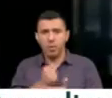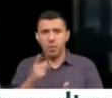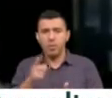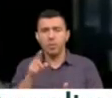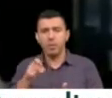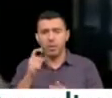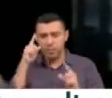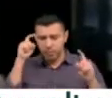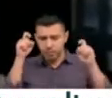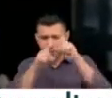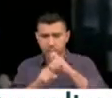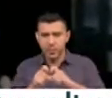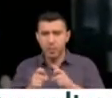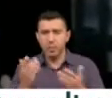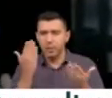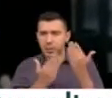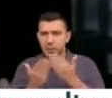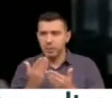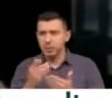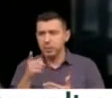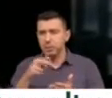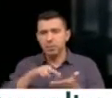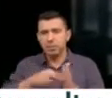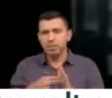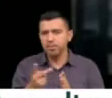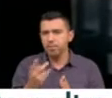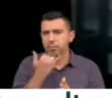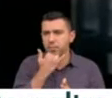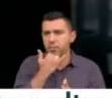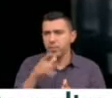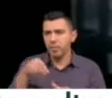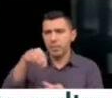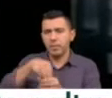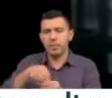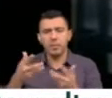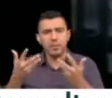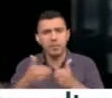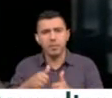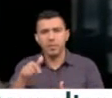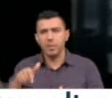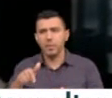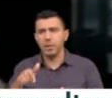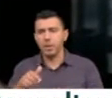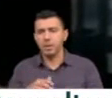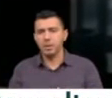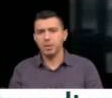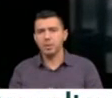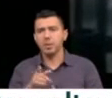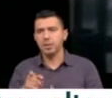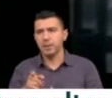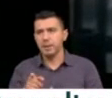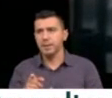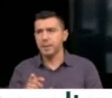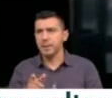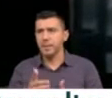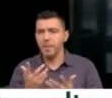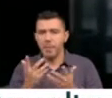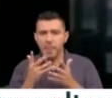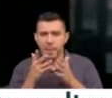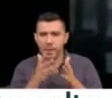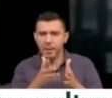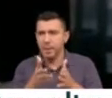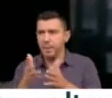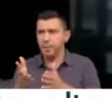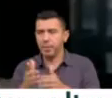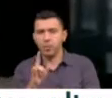hagamos una reflexión de qué es lo que está pasando en nuestras empresas respecto a la promoción y la capacitación para el uso